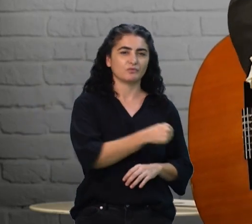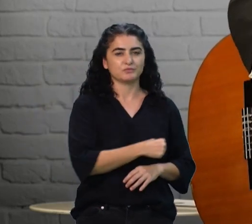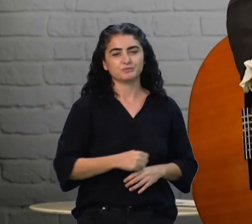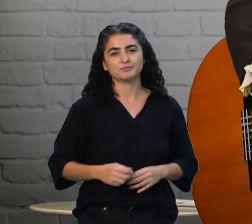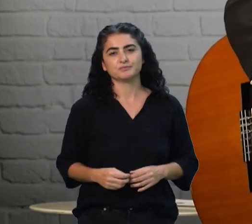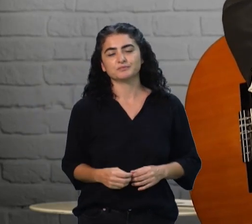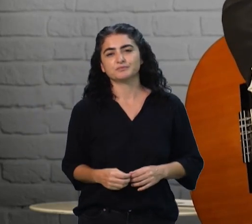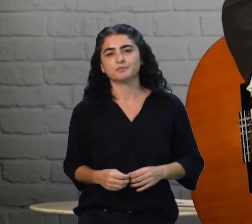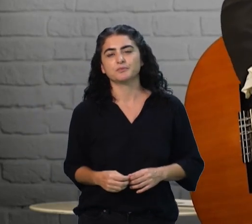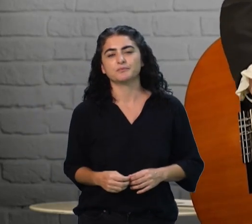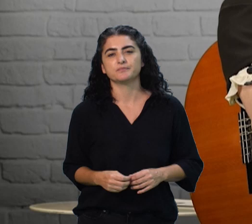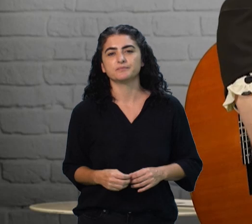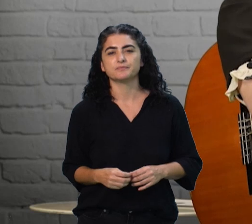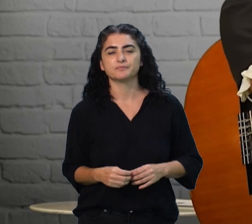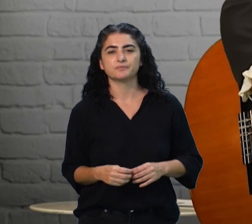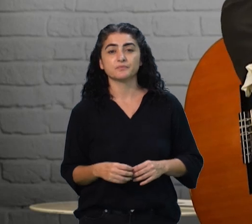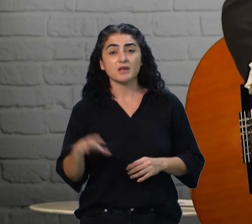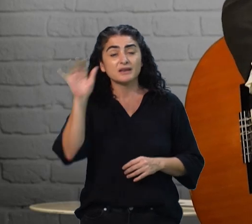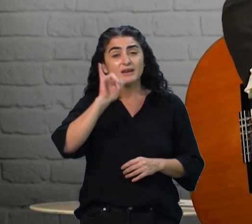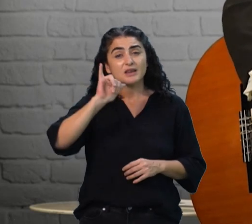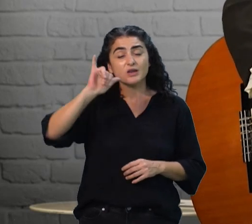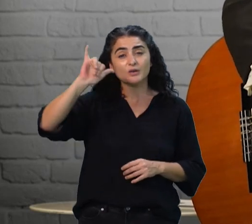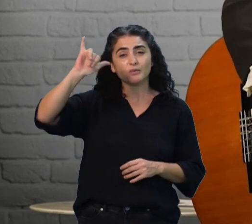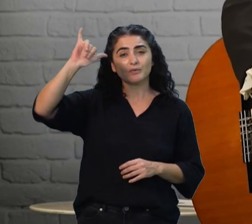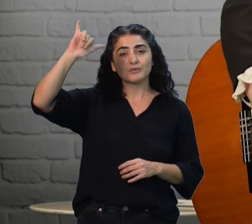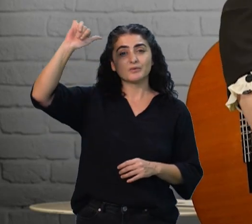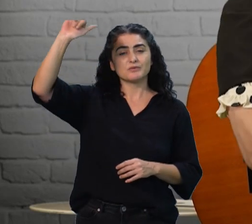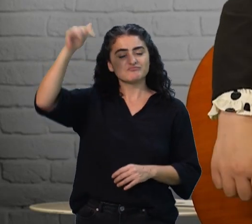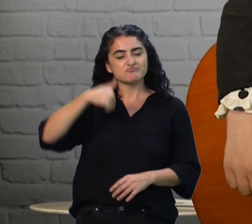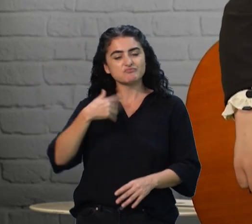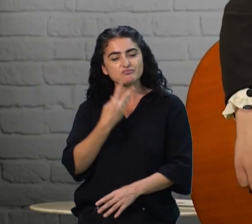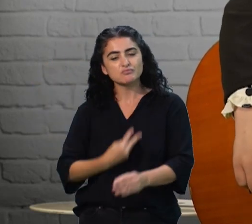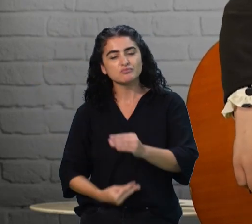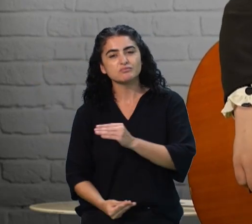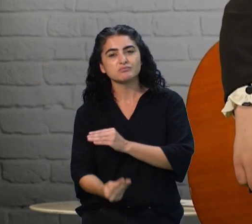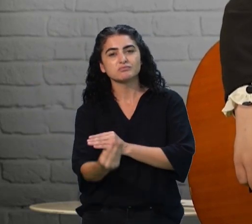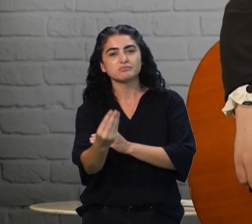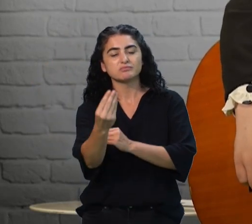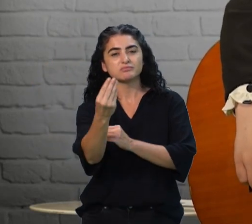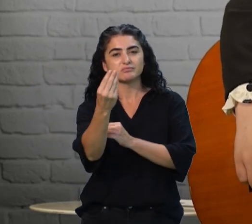beba de arri vine al mundo